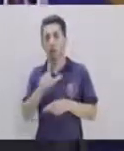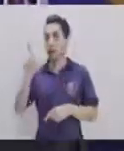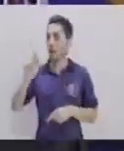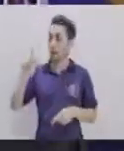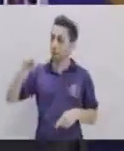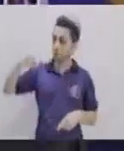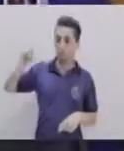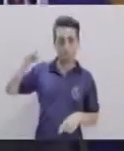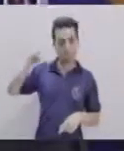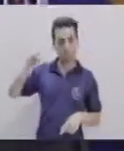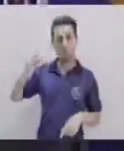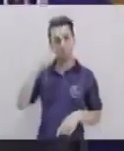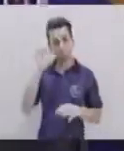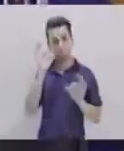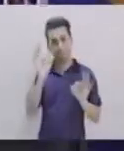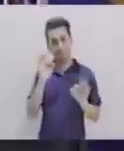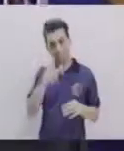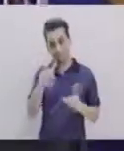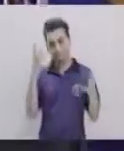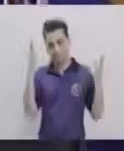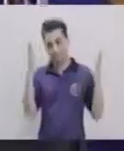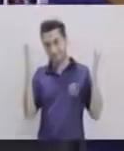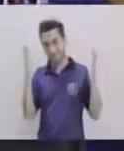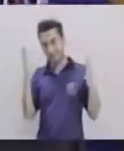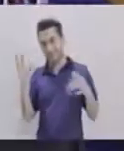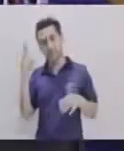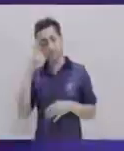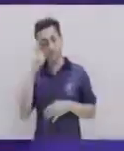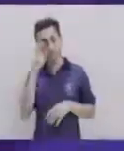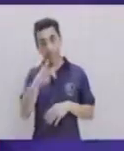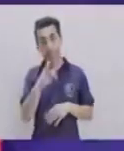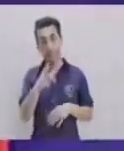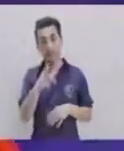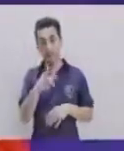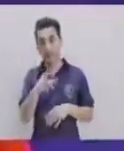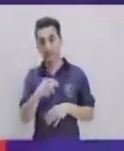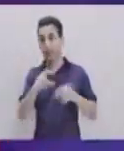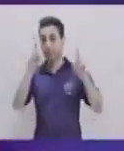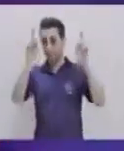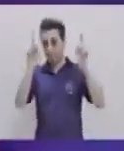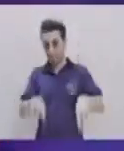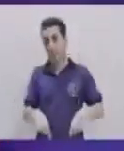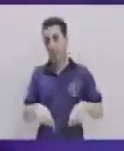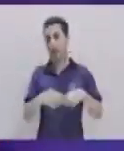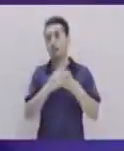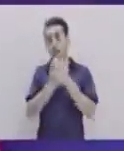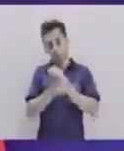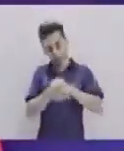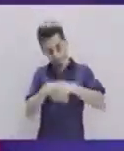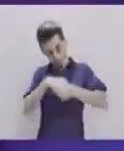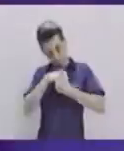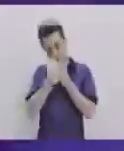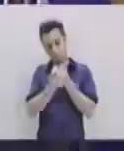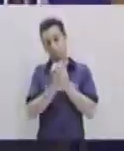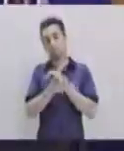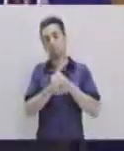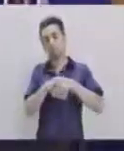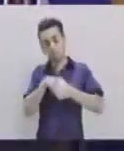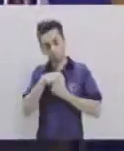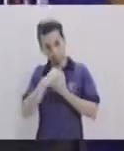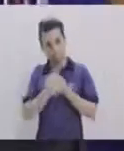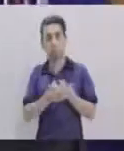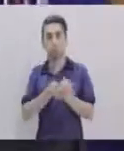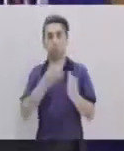lápiz, ¿verdad que sí? Muy bien, los felicito. Les recuerdo entonces, deben lavarse constantemente sus